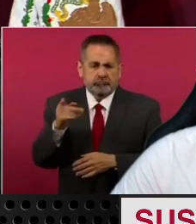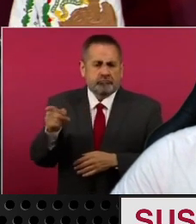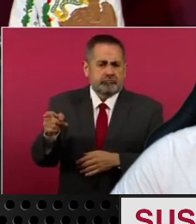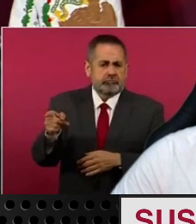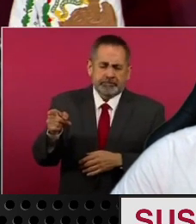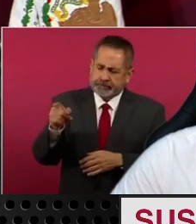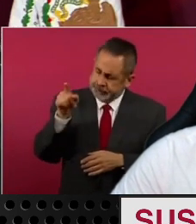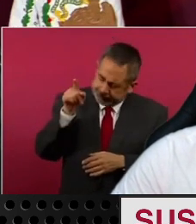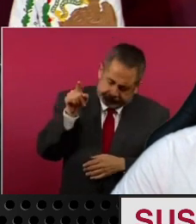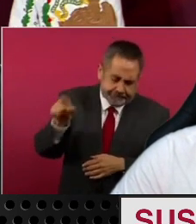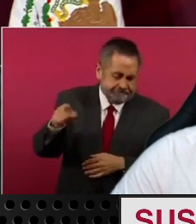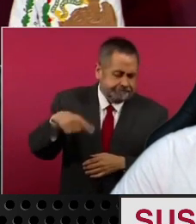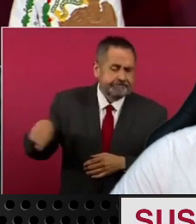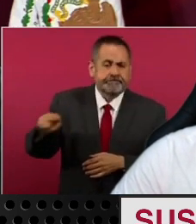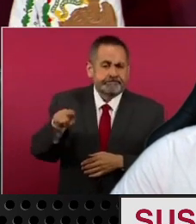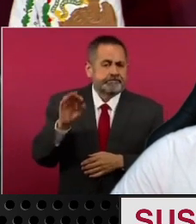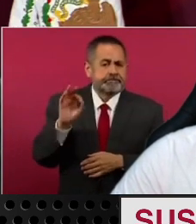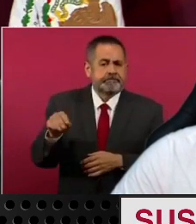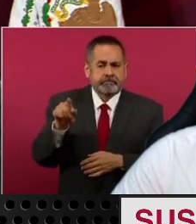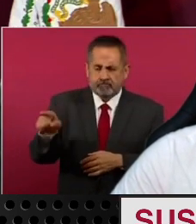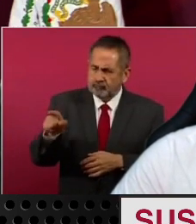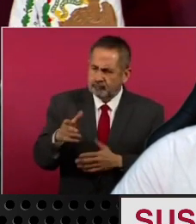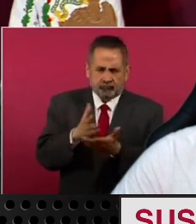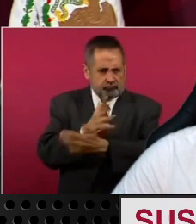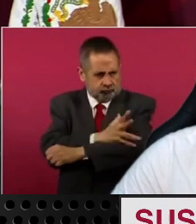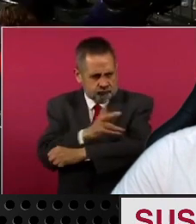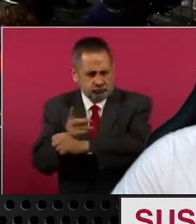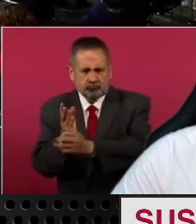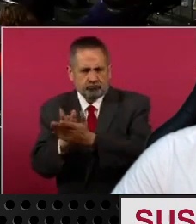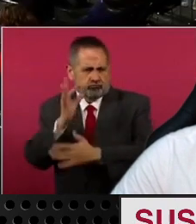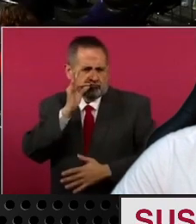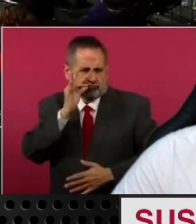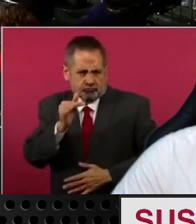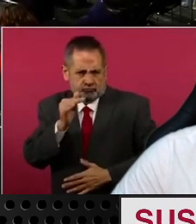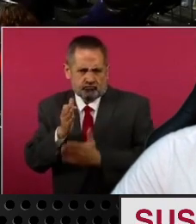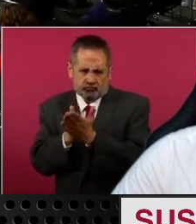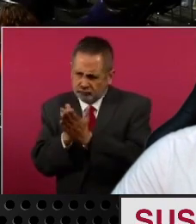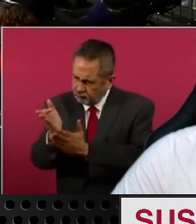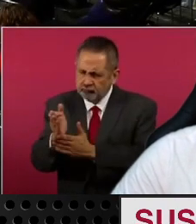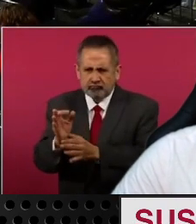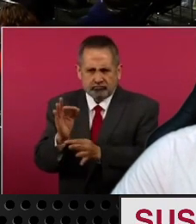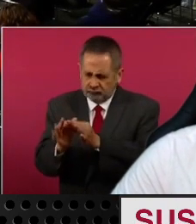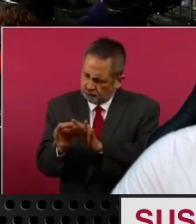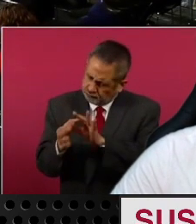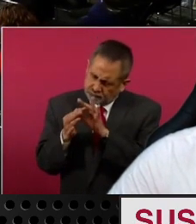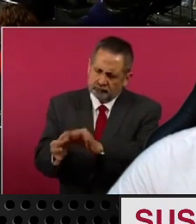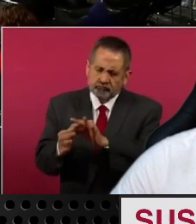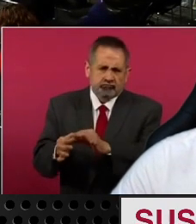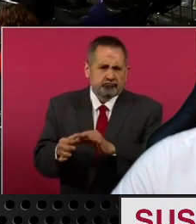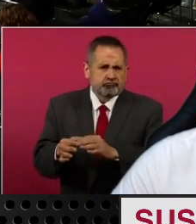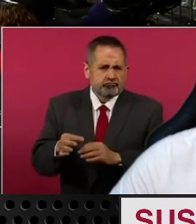es derecho es Leal